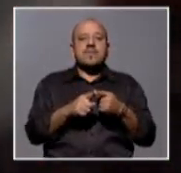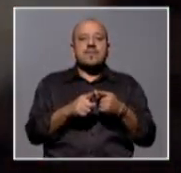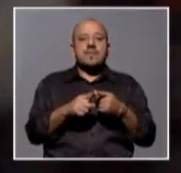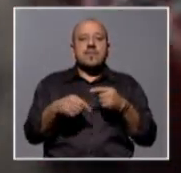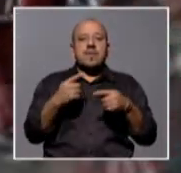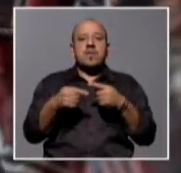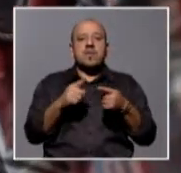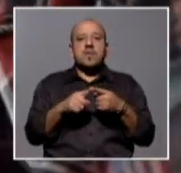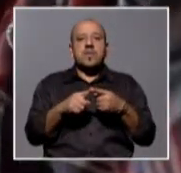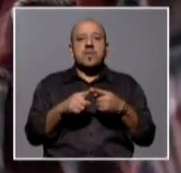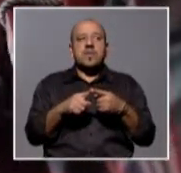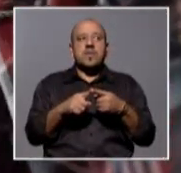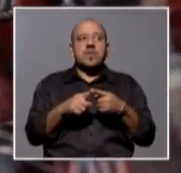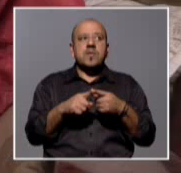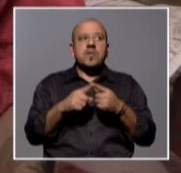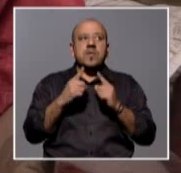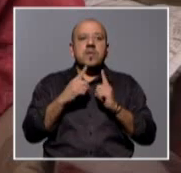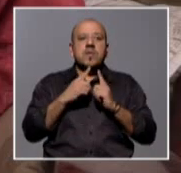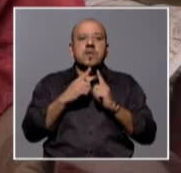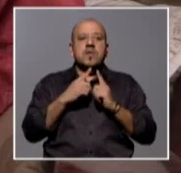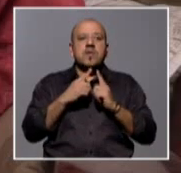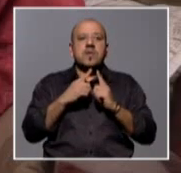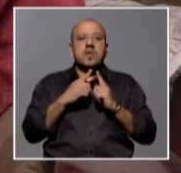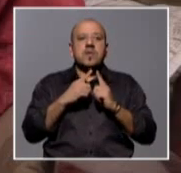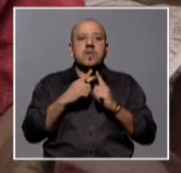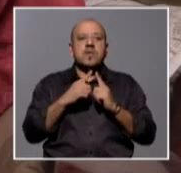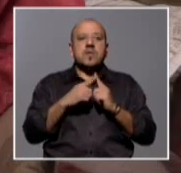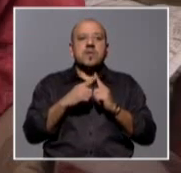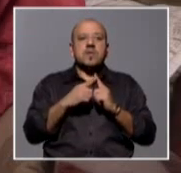lucha de esperar al menos un reconocimiento y,